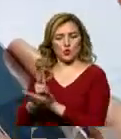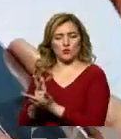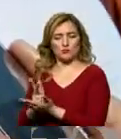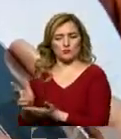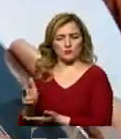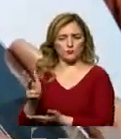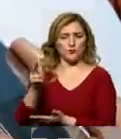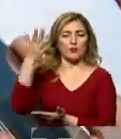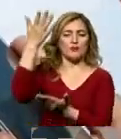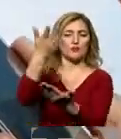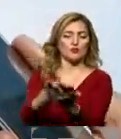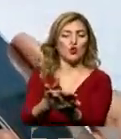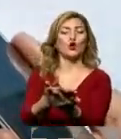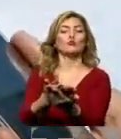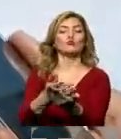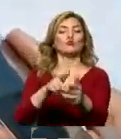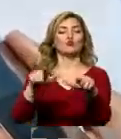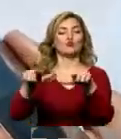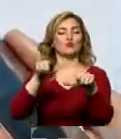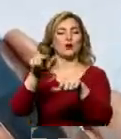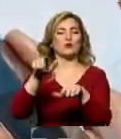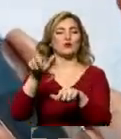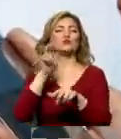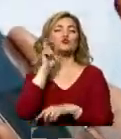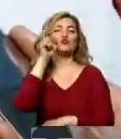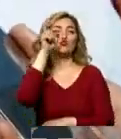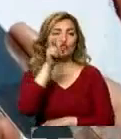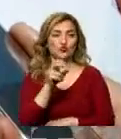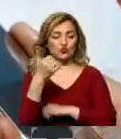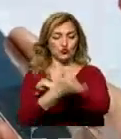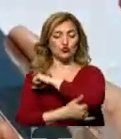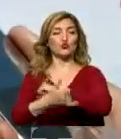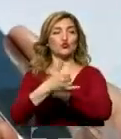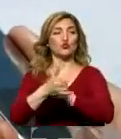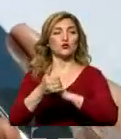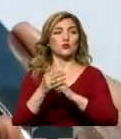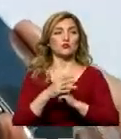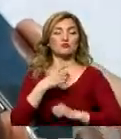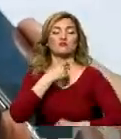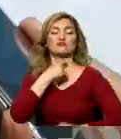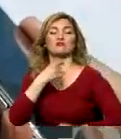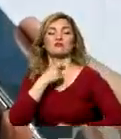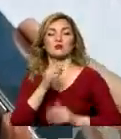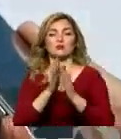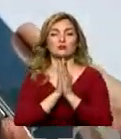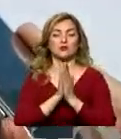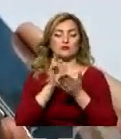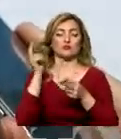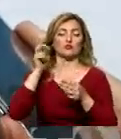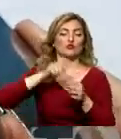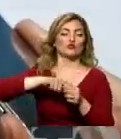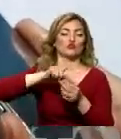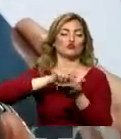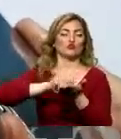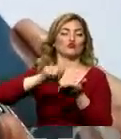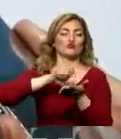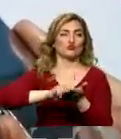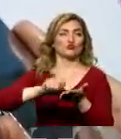sí tiene miedo de que incluso se le pida las hojas de ruta en la cual nosotros tenemos que registrar